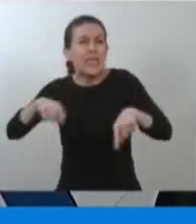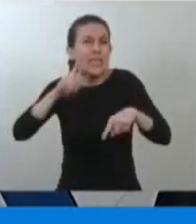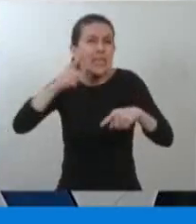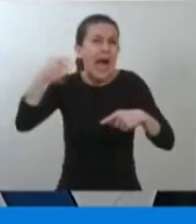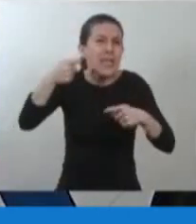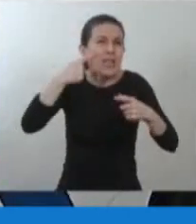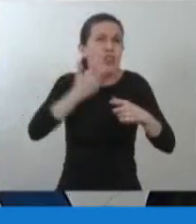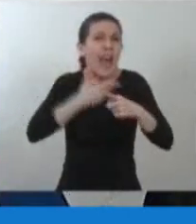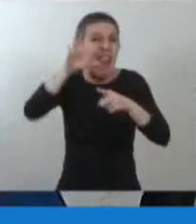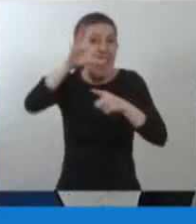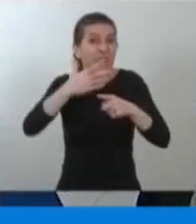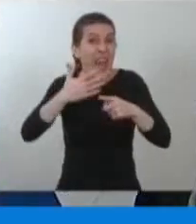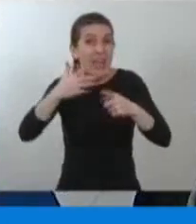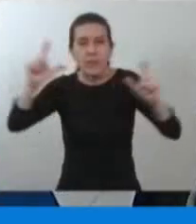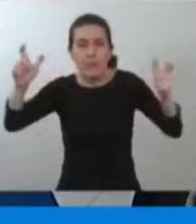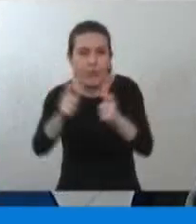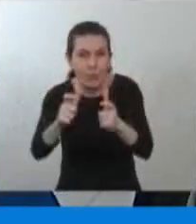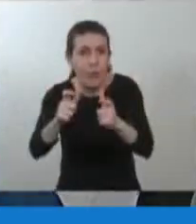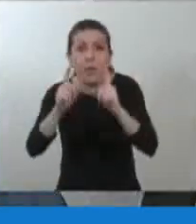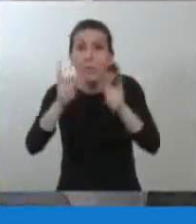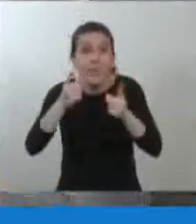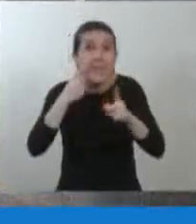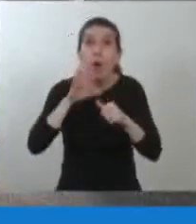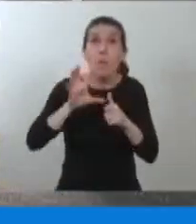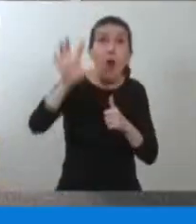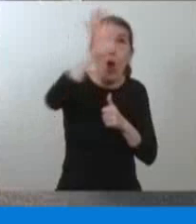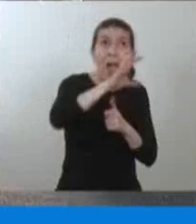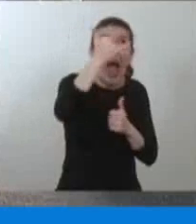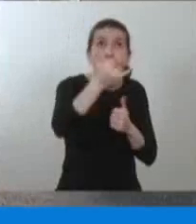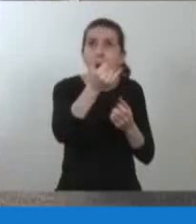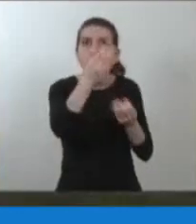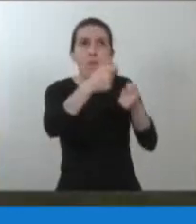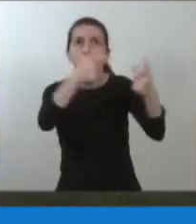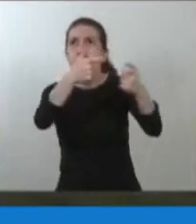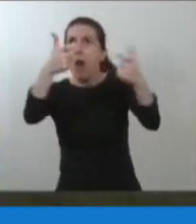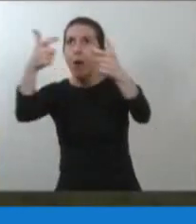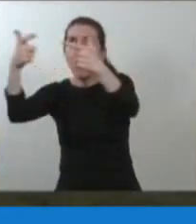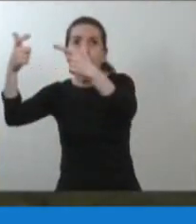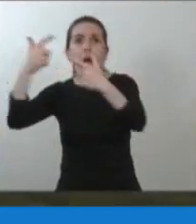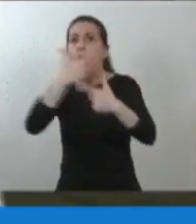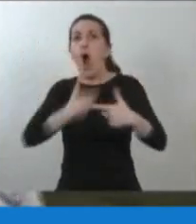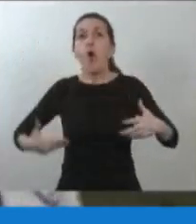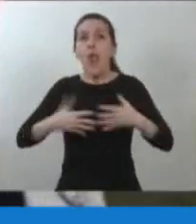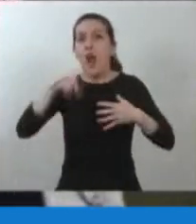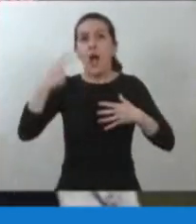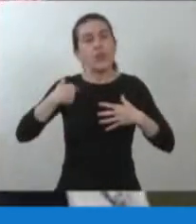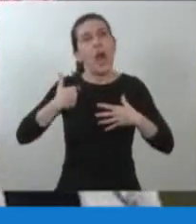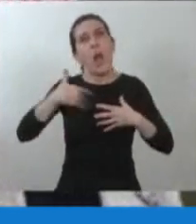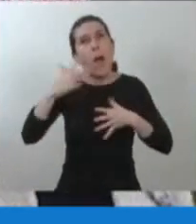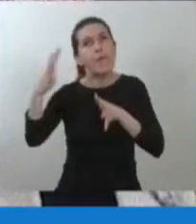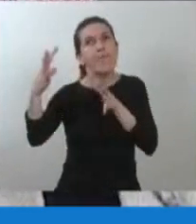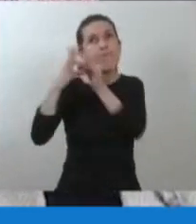donde eso se exprese tenemos que ir en auxilio como gobierno nacional con